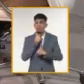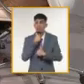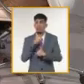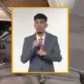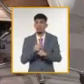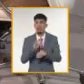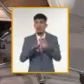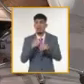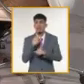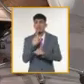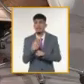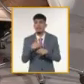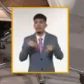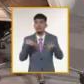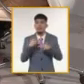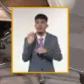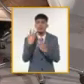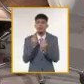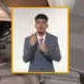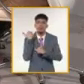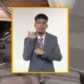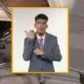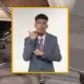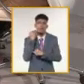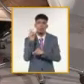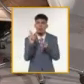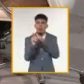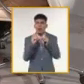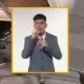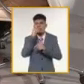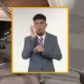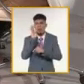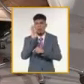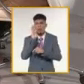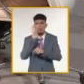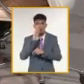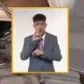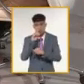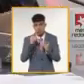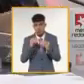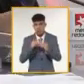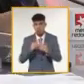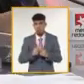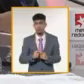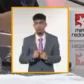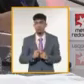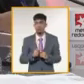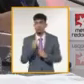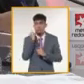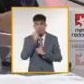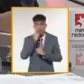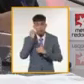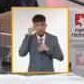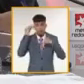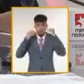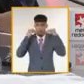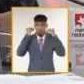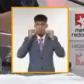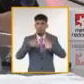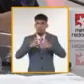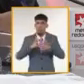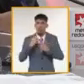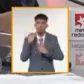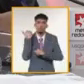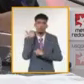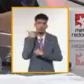de liberación que han existido en las últimas décadas, es algo que hoy vivimos de una manera mucho más natural. ¿Qué es lo que nos debe preocupar? Bueno, hay un patrón de sexualización